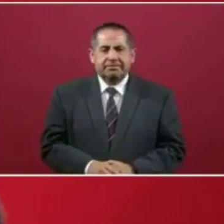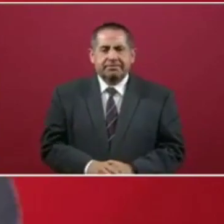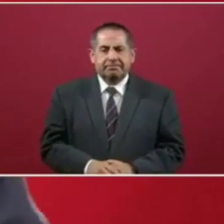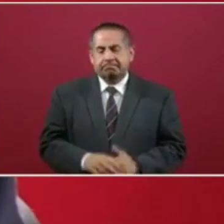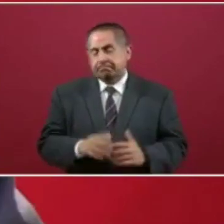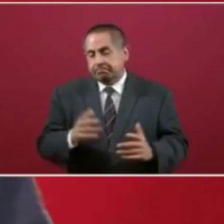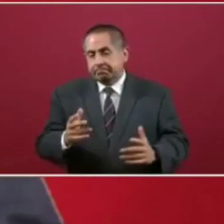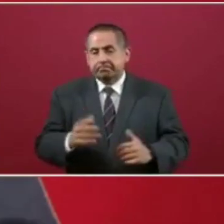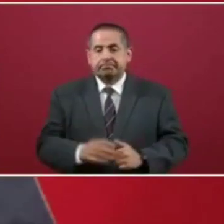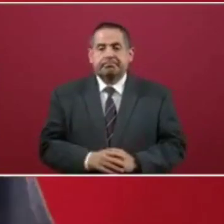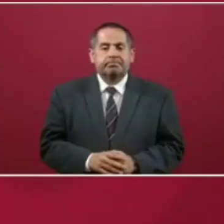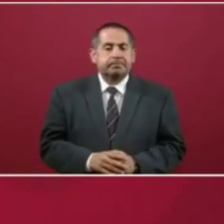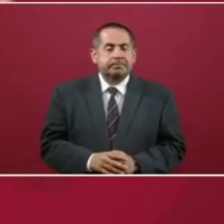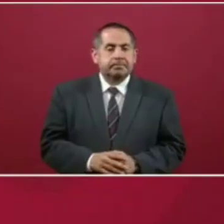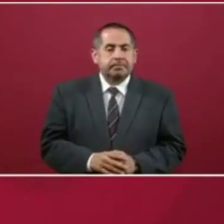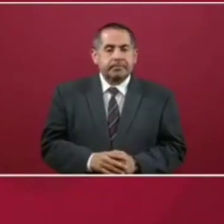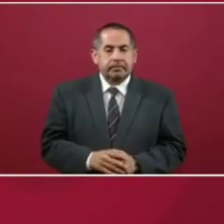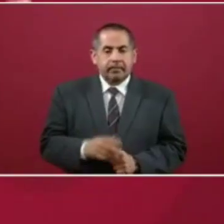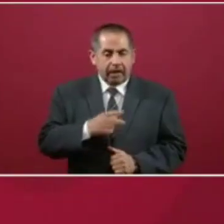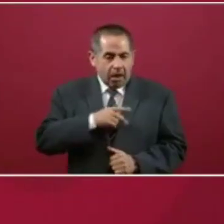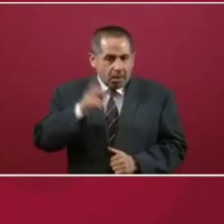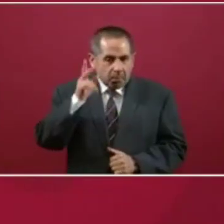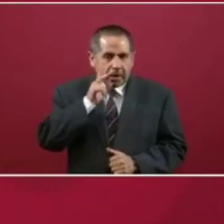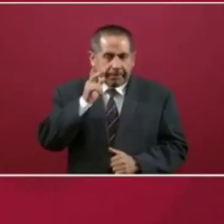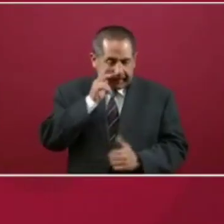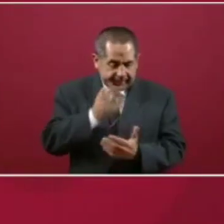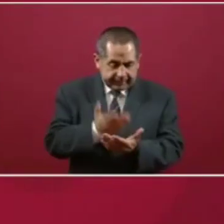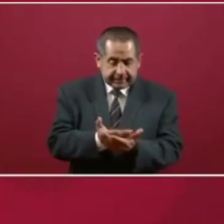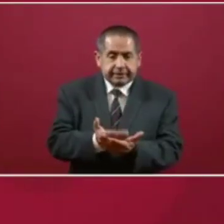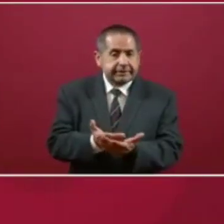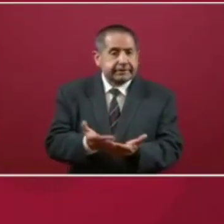Entonces, tendrían que probar